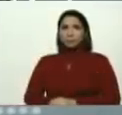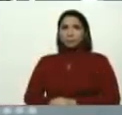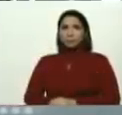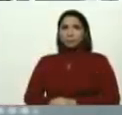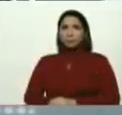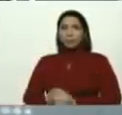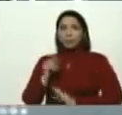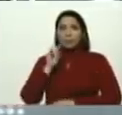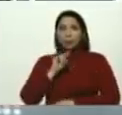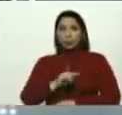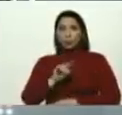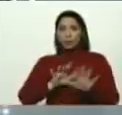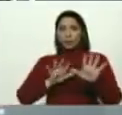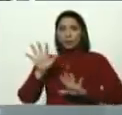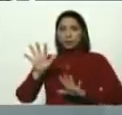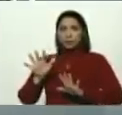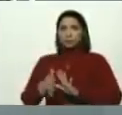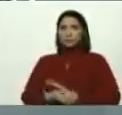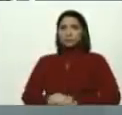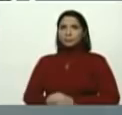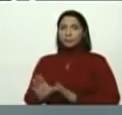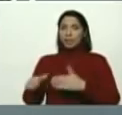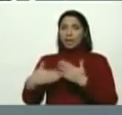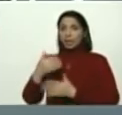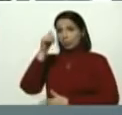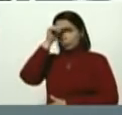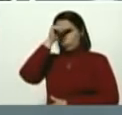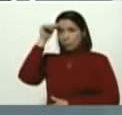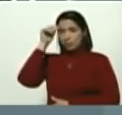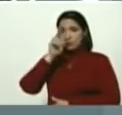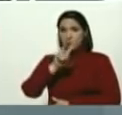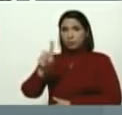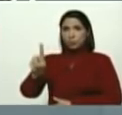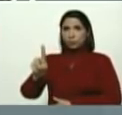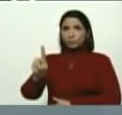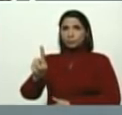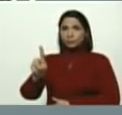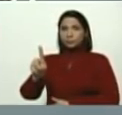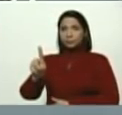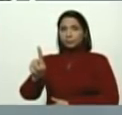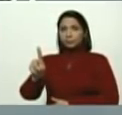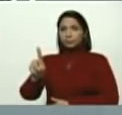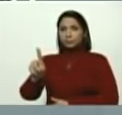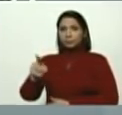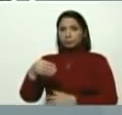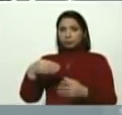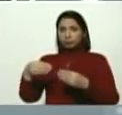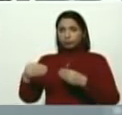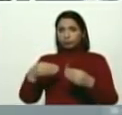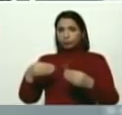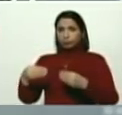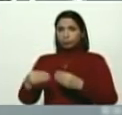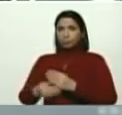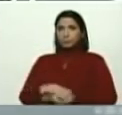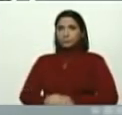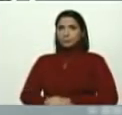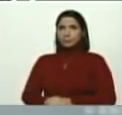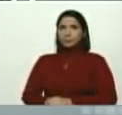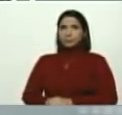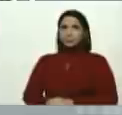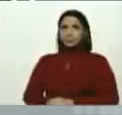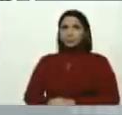del lunes 15... al domingo 21 se flexibilizan